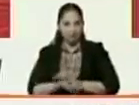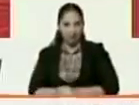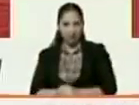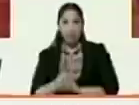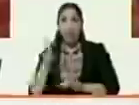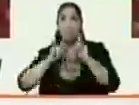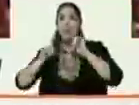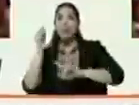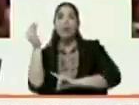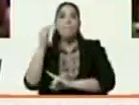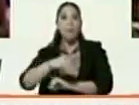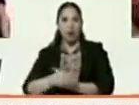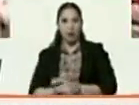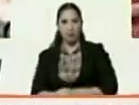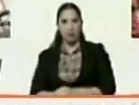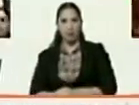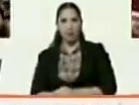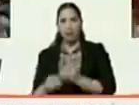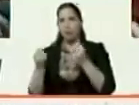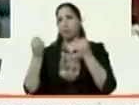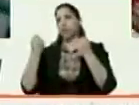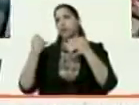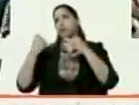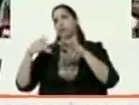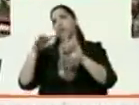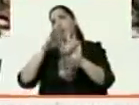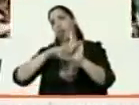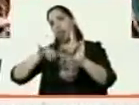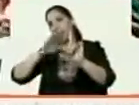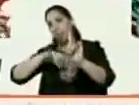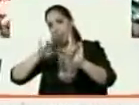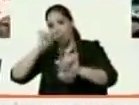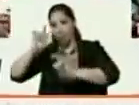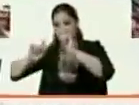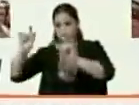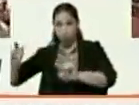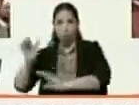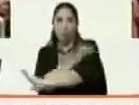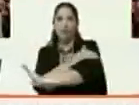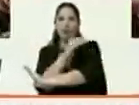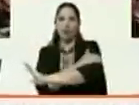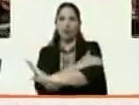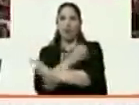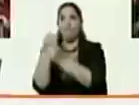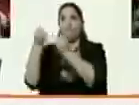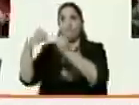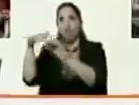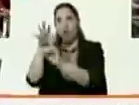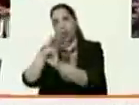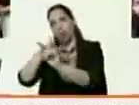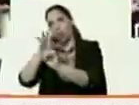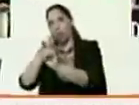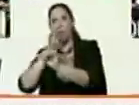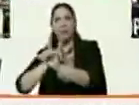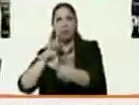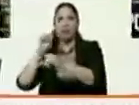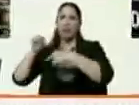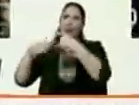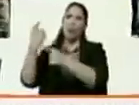Una mentira más de las tantas que le ha dicho a su gente. Una mentira más de las que cada